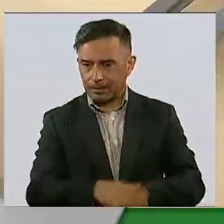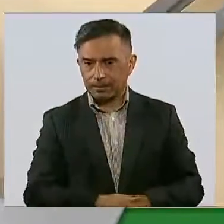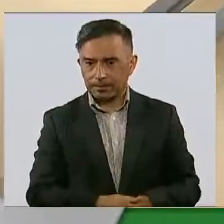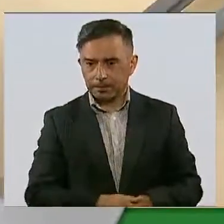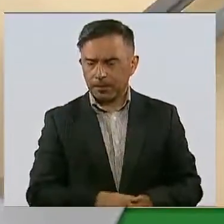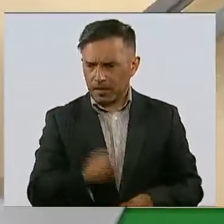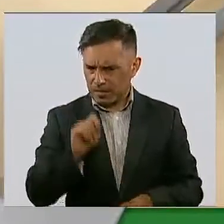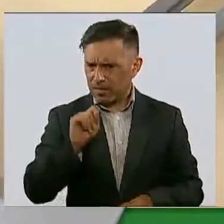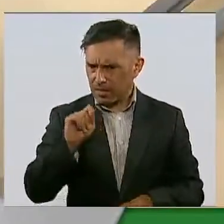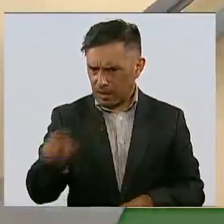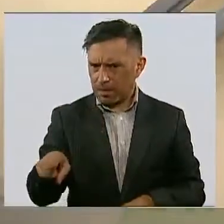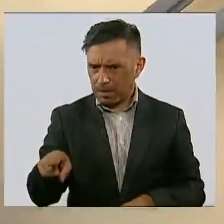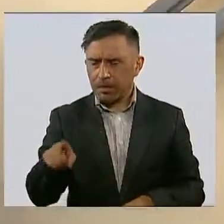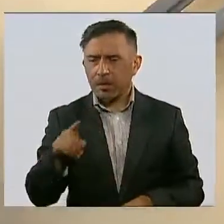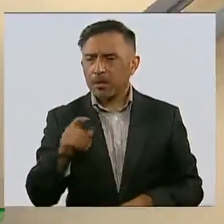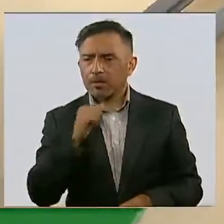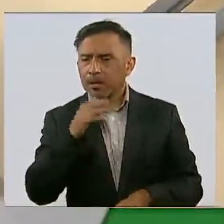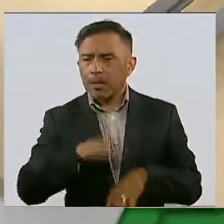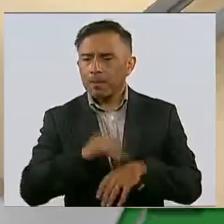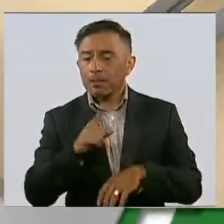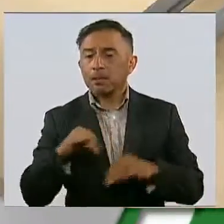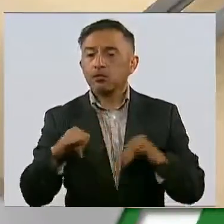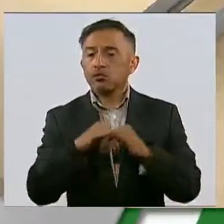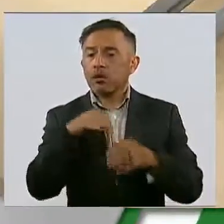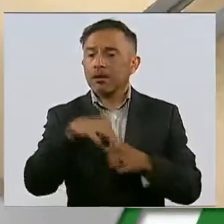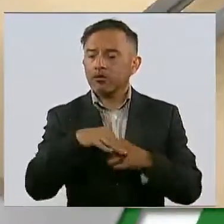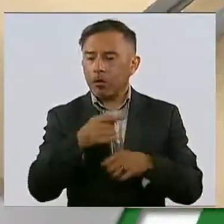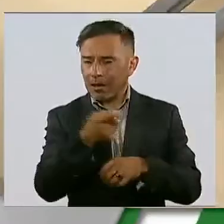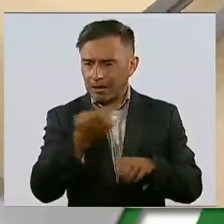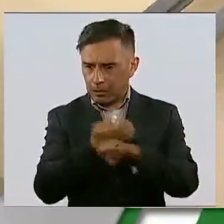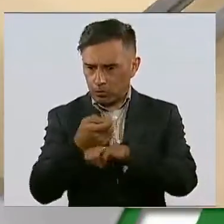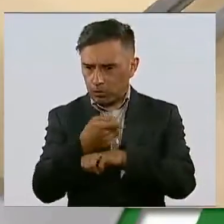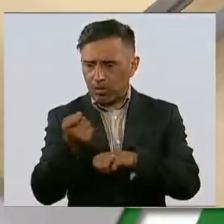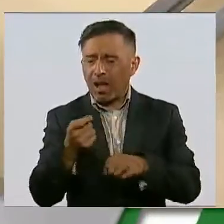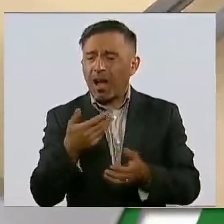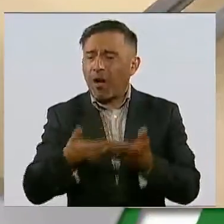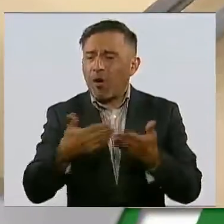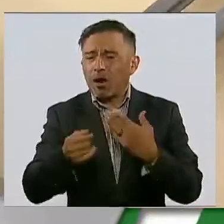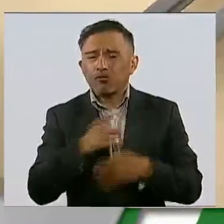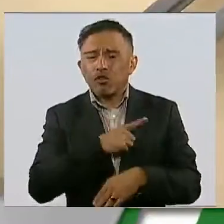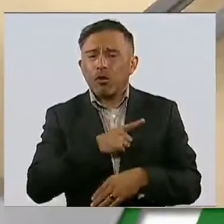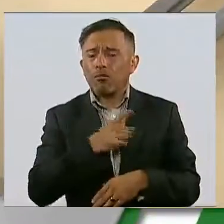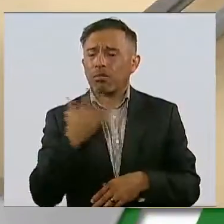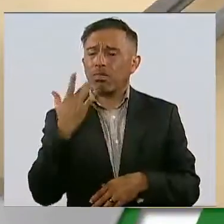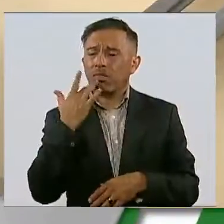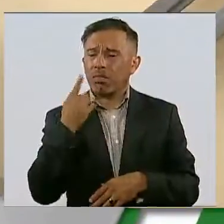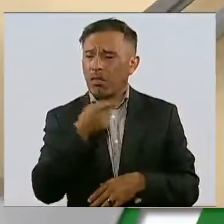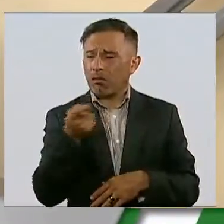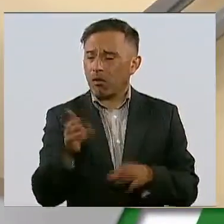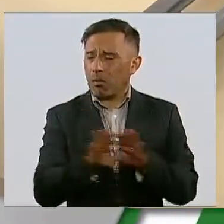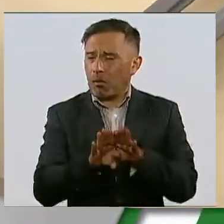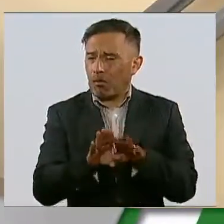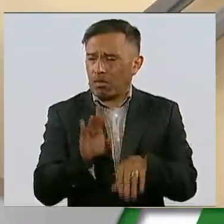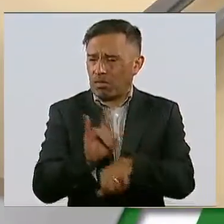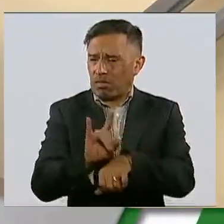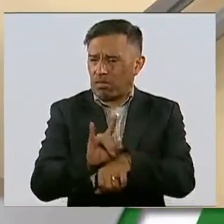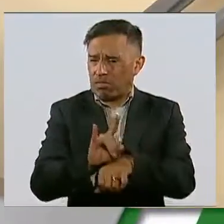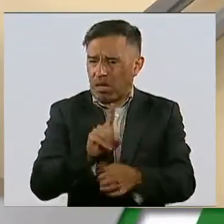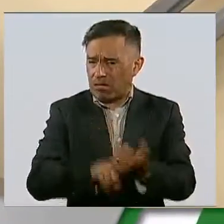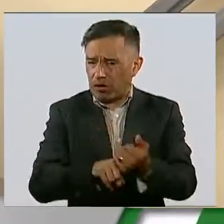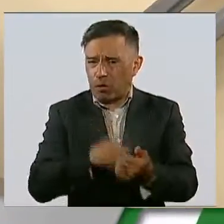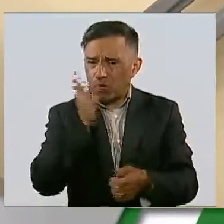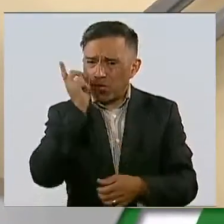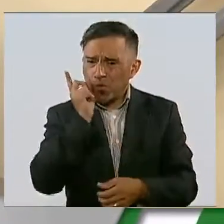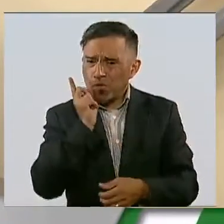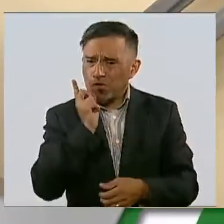También nada más hacer una revisión, que se quedan, pero actualmente los tienen como floreros, ¿eh? No hacen nada. Y lo único que